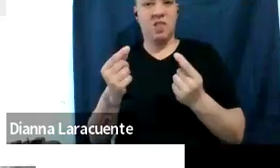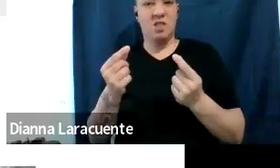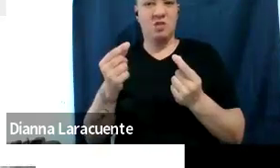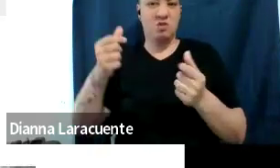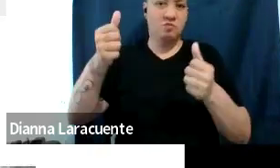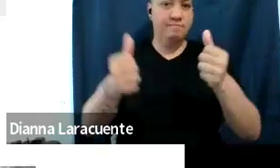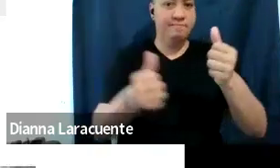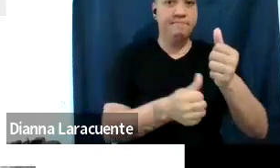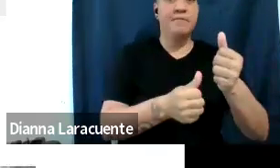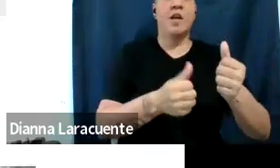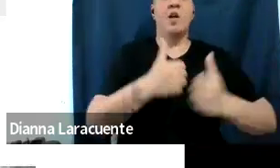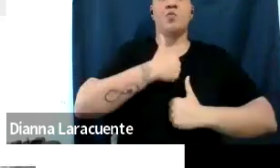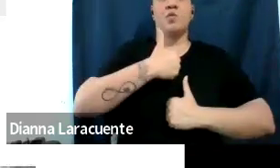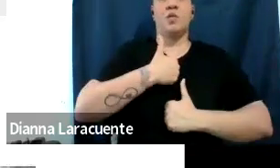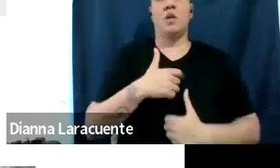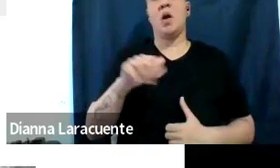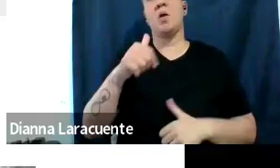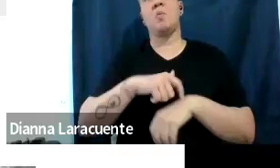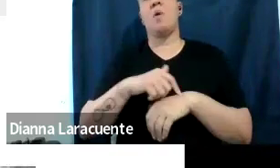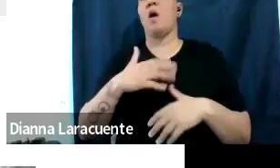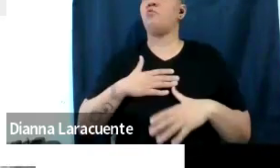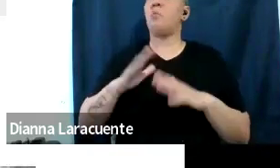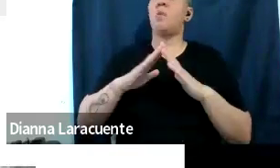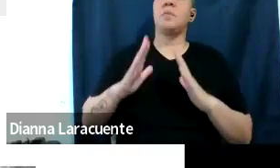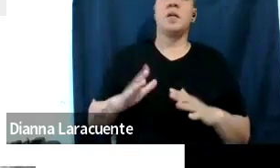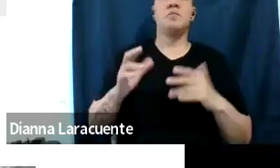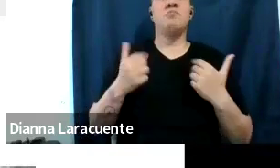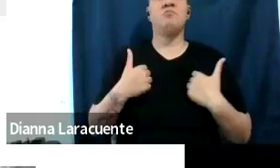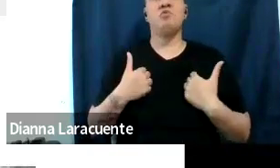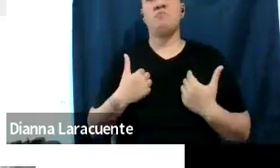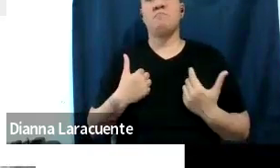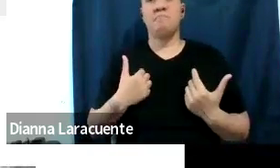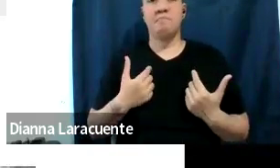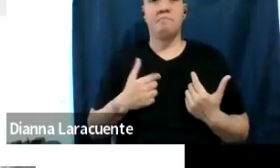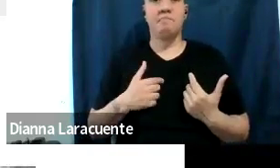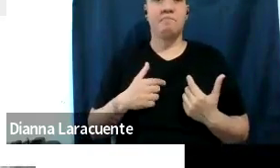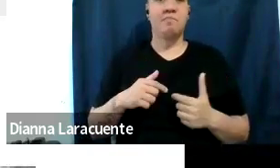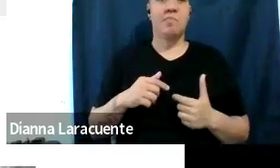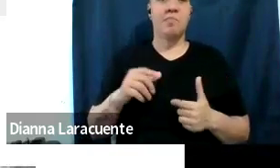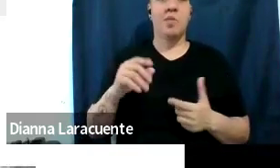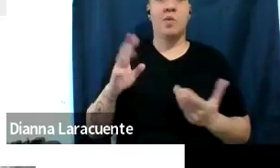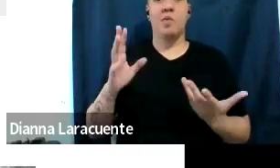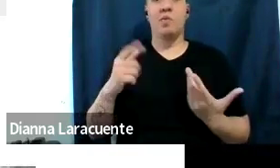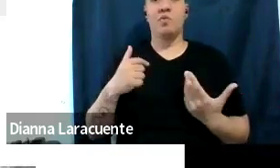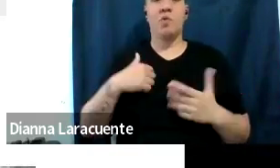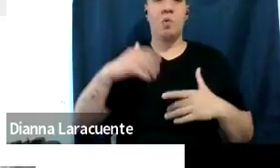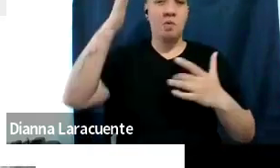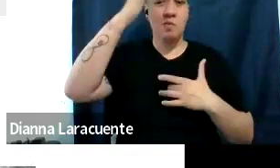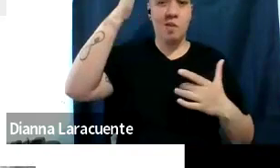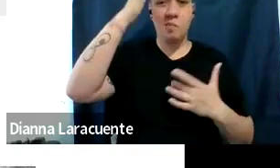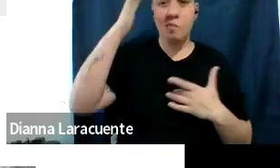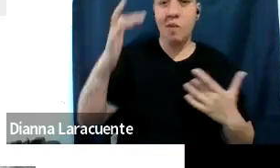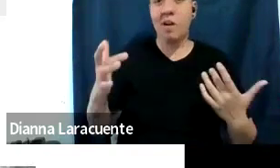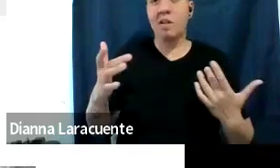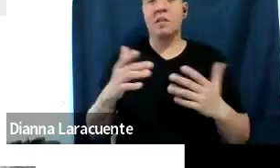Otro en ese momento dice, ay, yo me voy para mi casa, yo he estado 40 veces preso, yo me he enfermado, yo no tengo